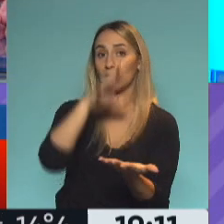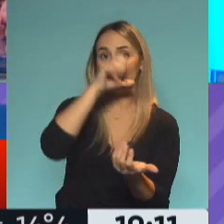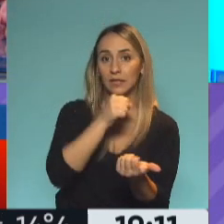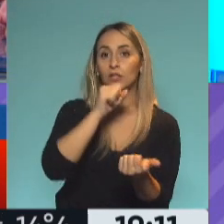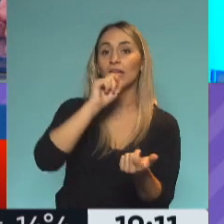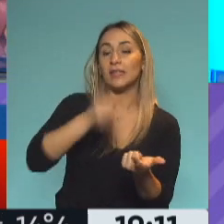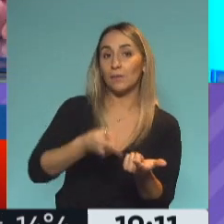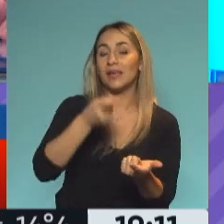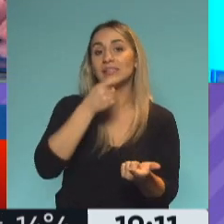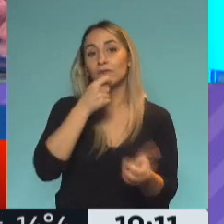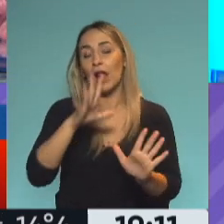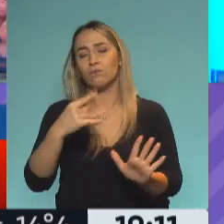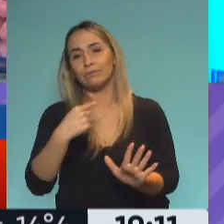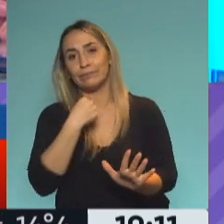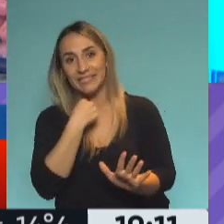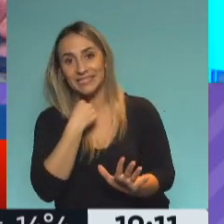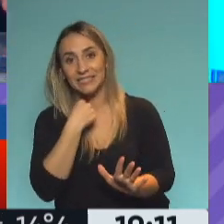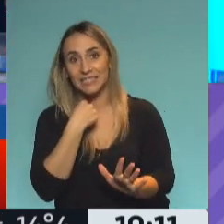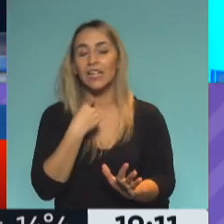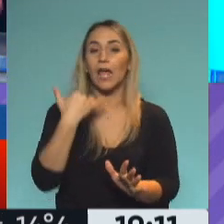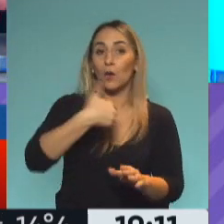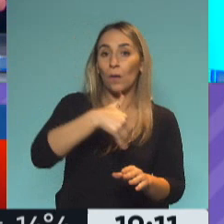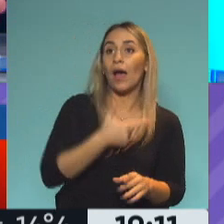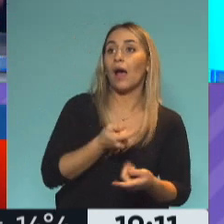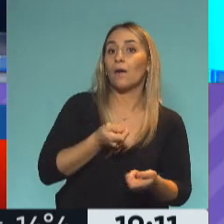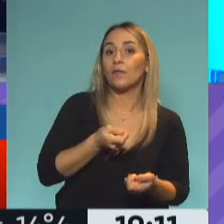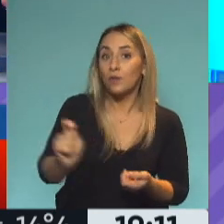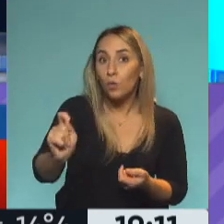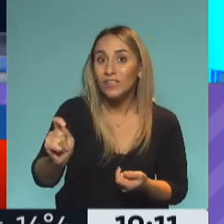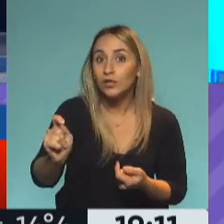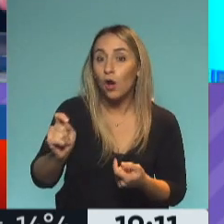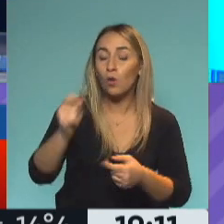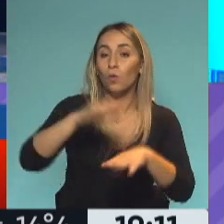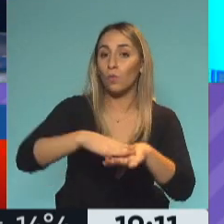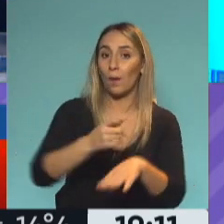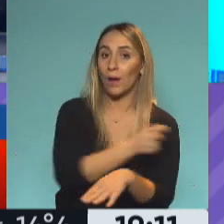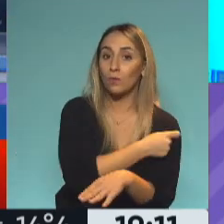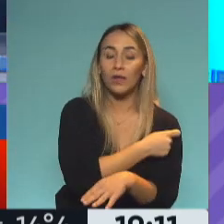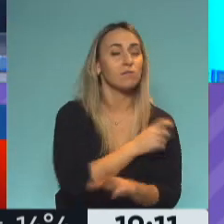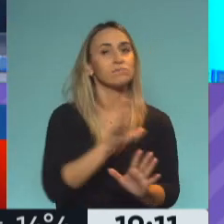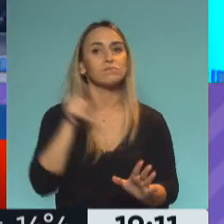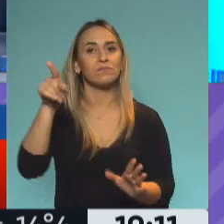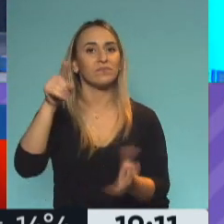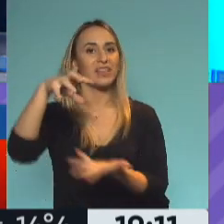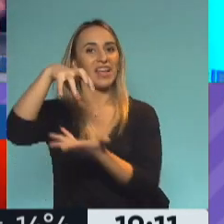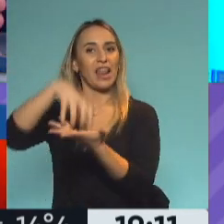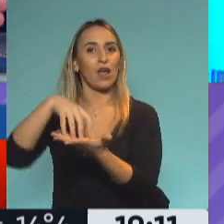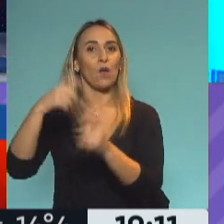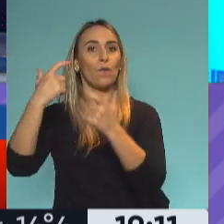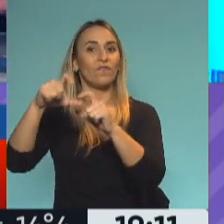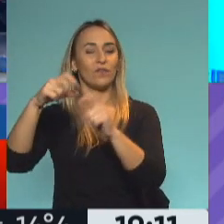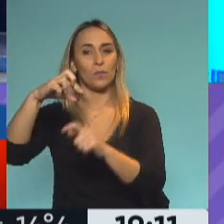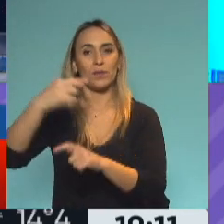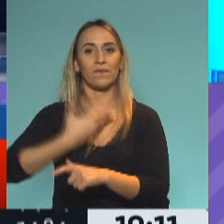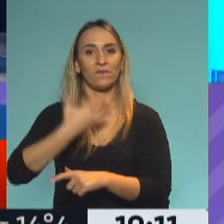la negligencia en el caso de que se inicien demandas por los efectos de las vacunas. Esa palabra, negligencia, Pfizer pide que la saquen de la ley, la Argentina no la quiere sacar de la